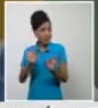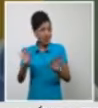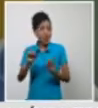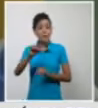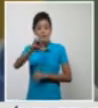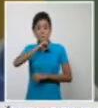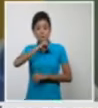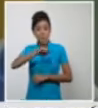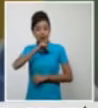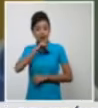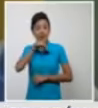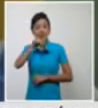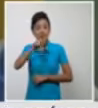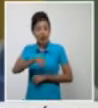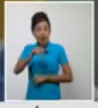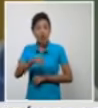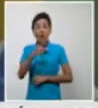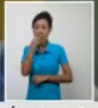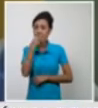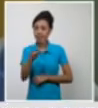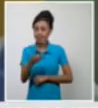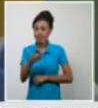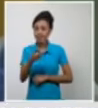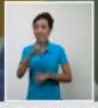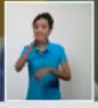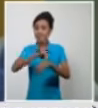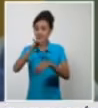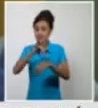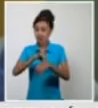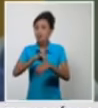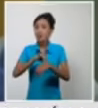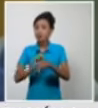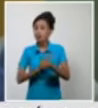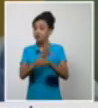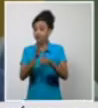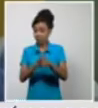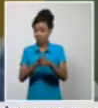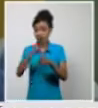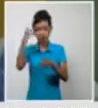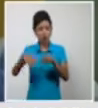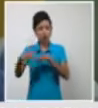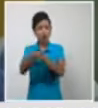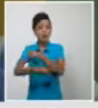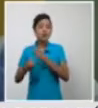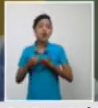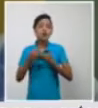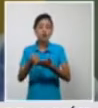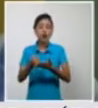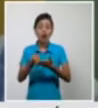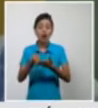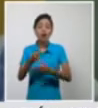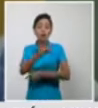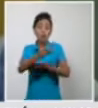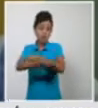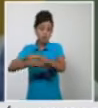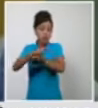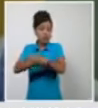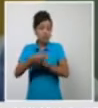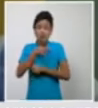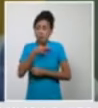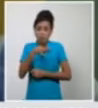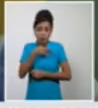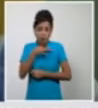están luchando en los países del mundo para ayudar a los pueblos que más necesitan, el